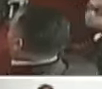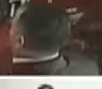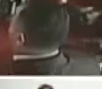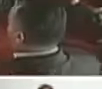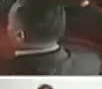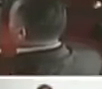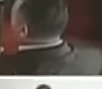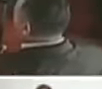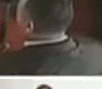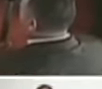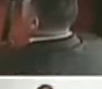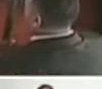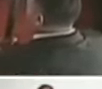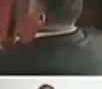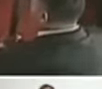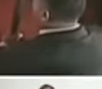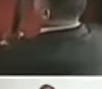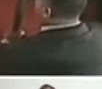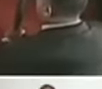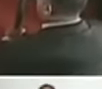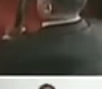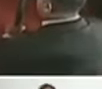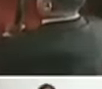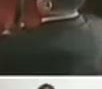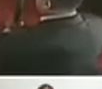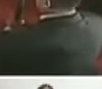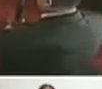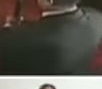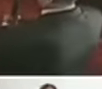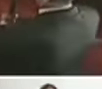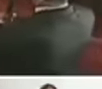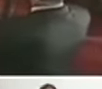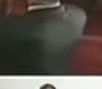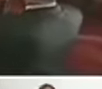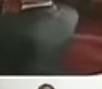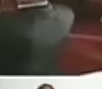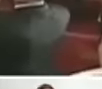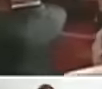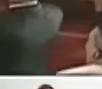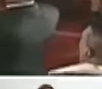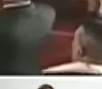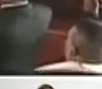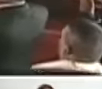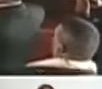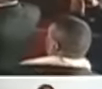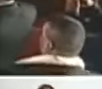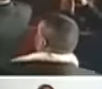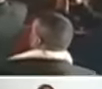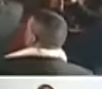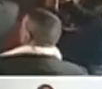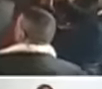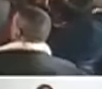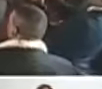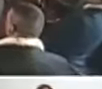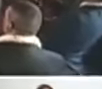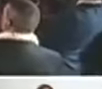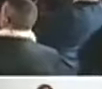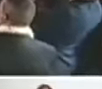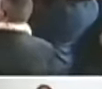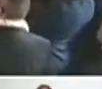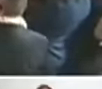constitucional Nicolás Maduro, con el fervor patriótico recuperaremos este territorio que nos pertenece tras